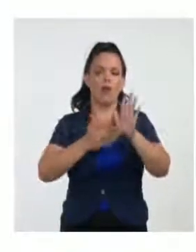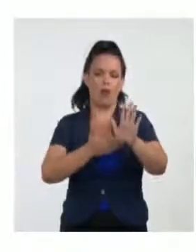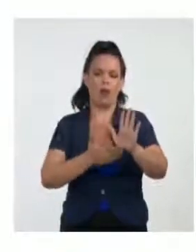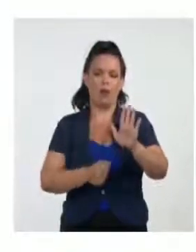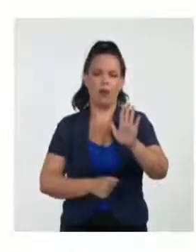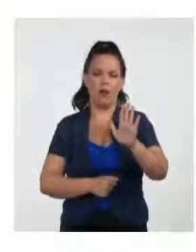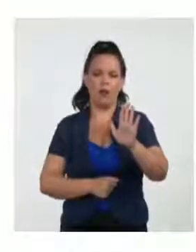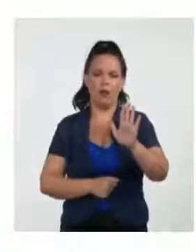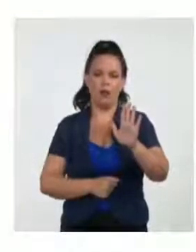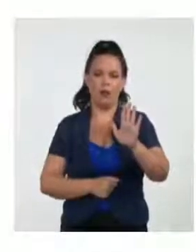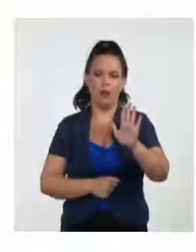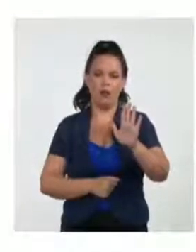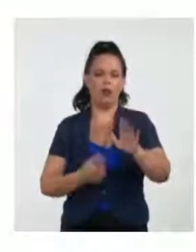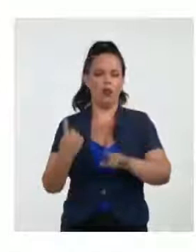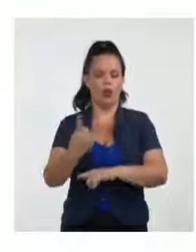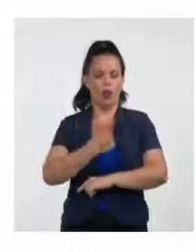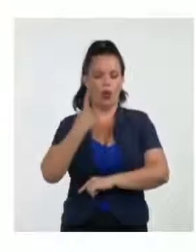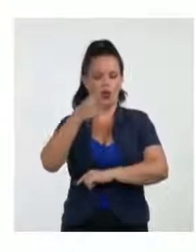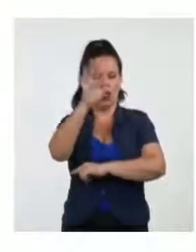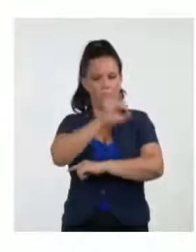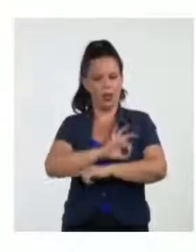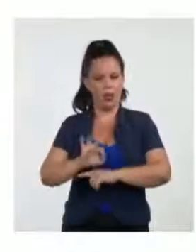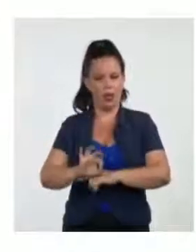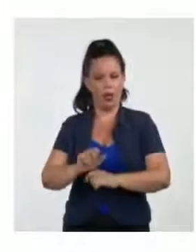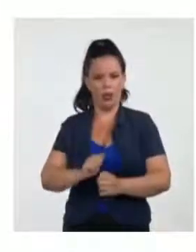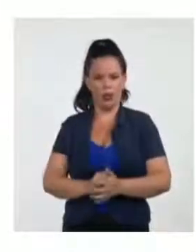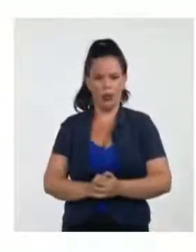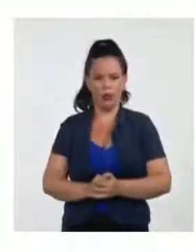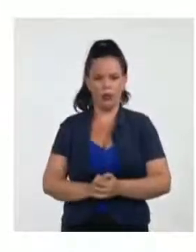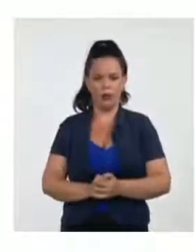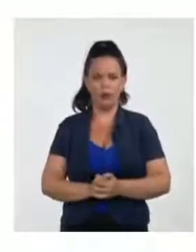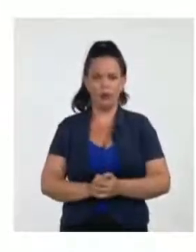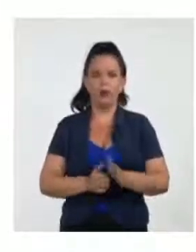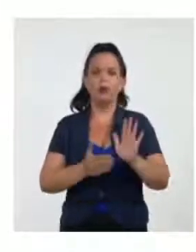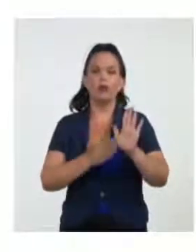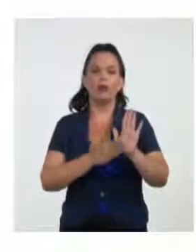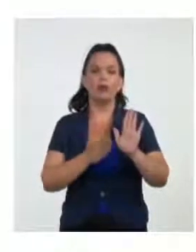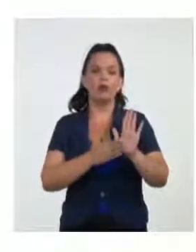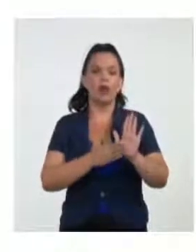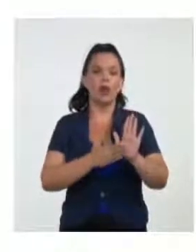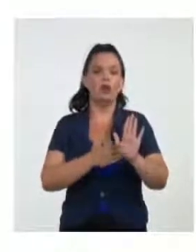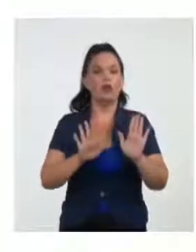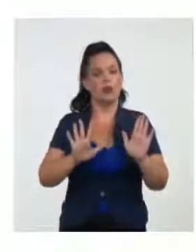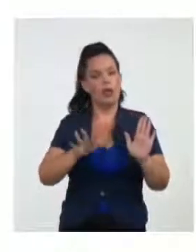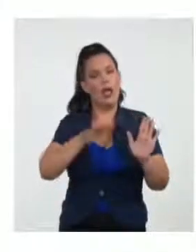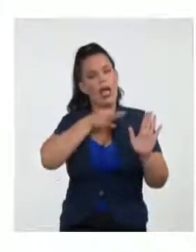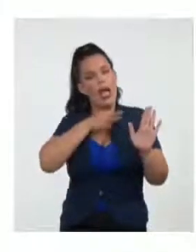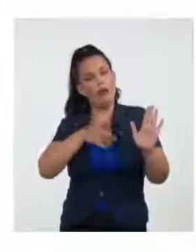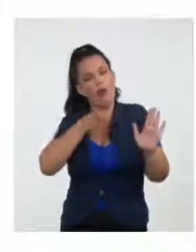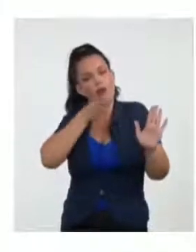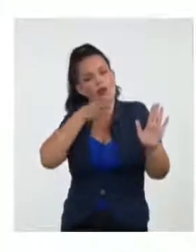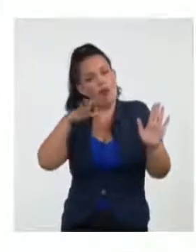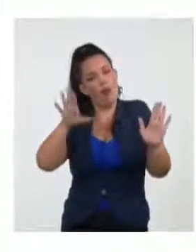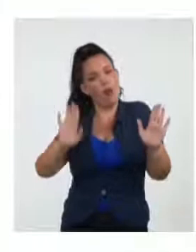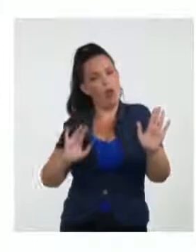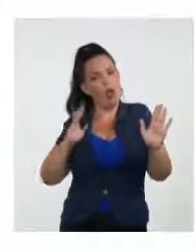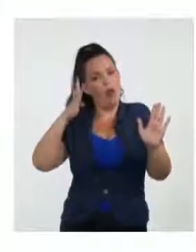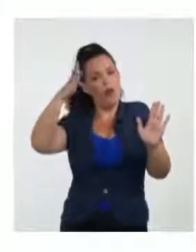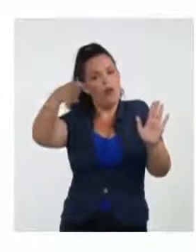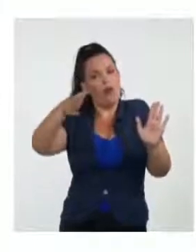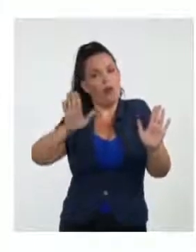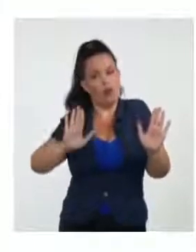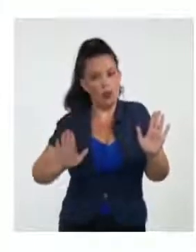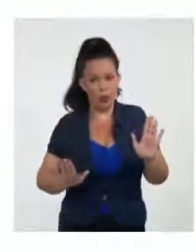diseñado sobre la base de lo que pensamos que puede ocurrir. Sobre la base primeramente